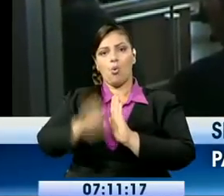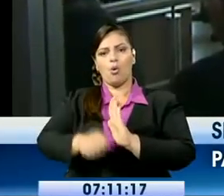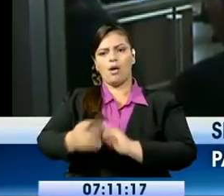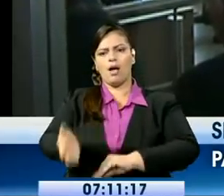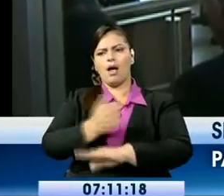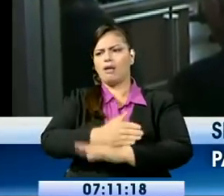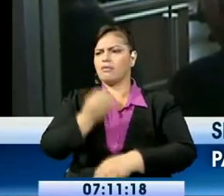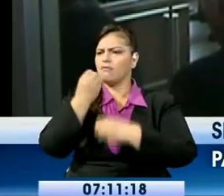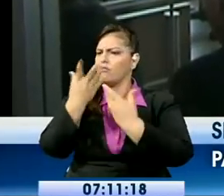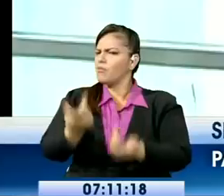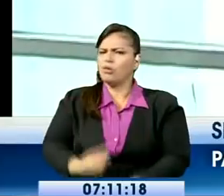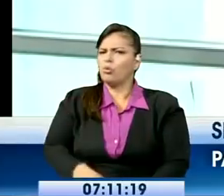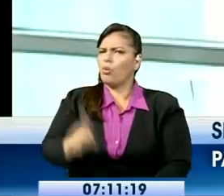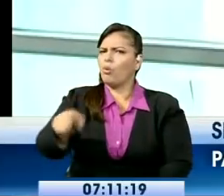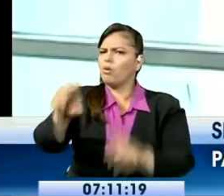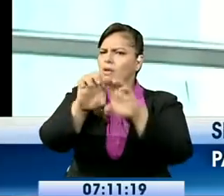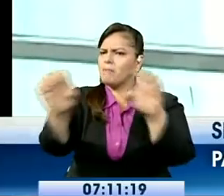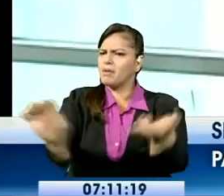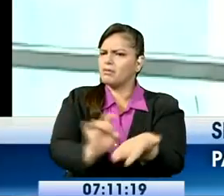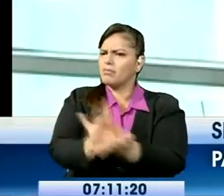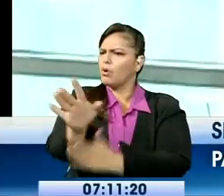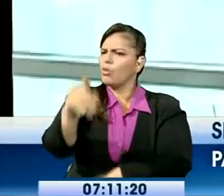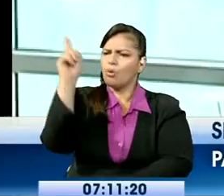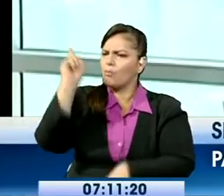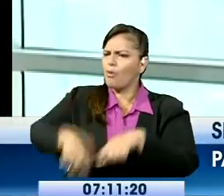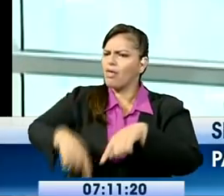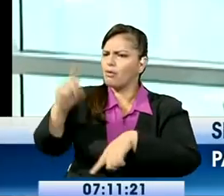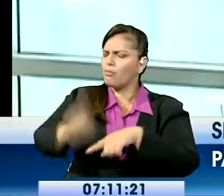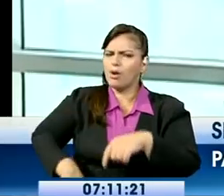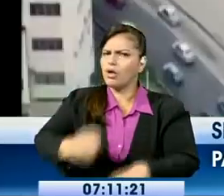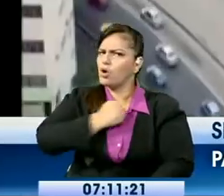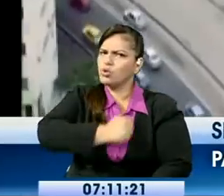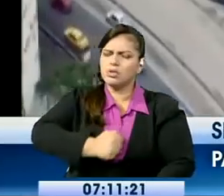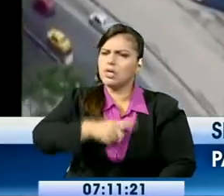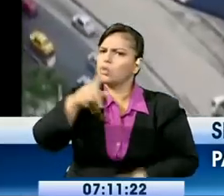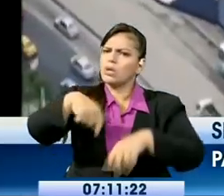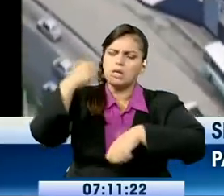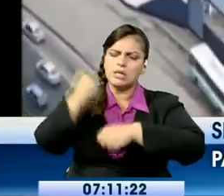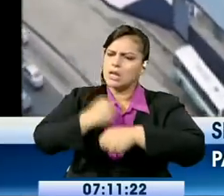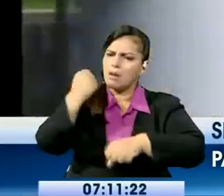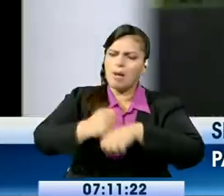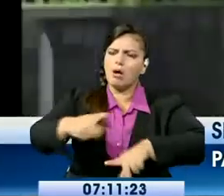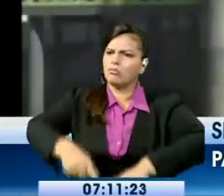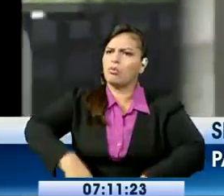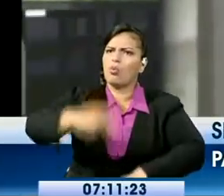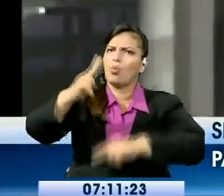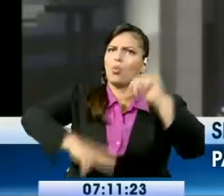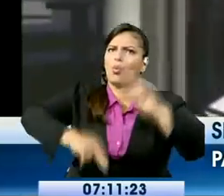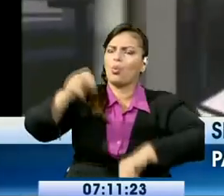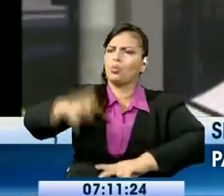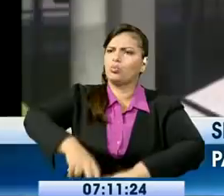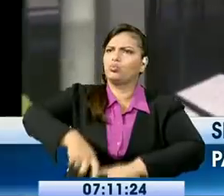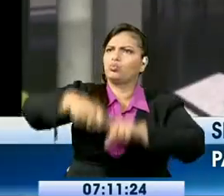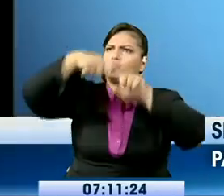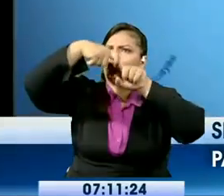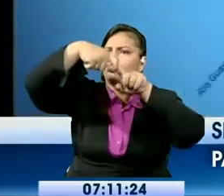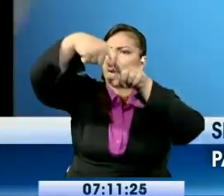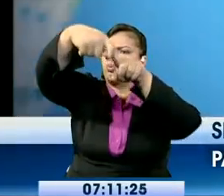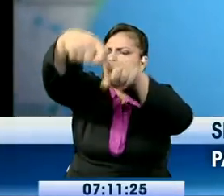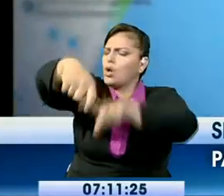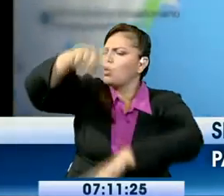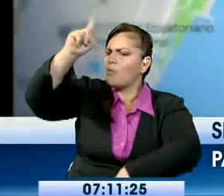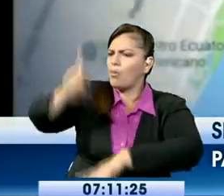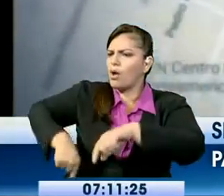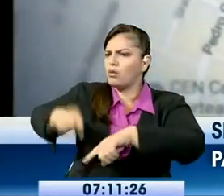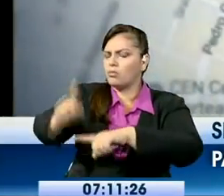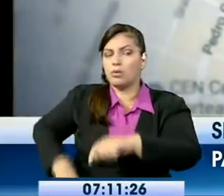Guayaquil, Ítalo Zambrano, mediante el cual se dictaron medidas cautelares en contra de la construcción del proyecto Aerovía en la parte